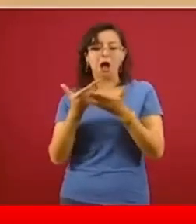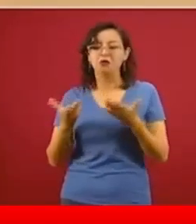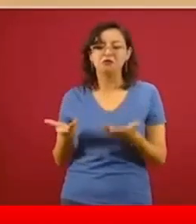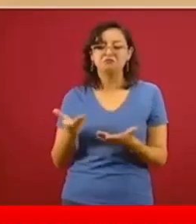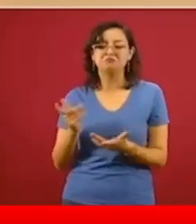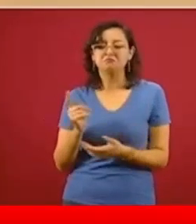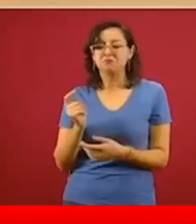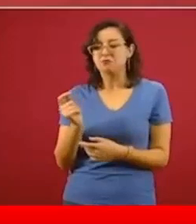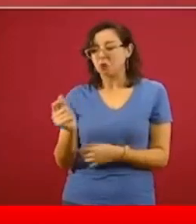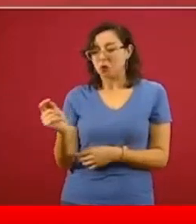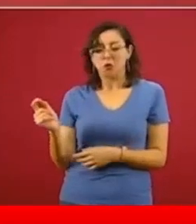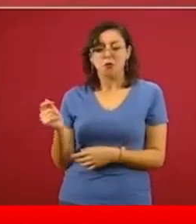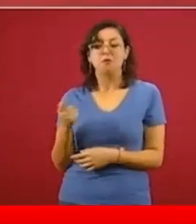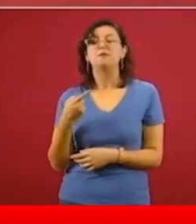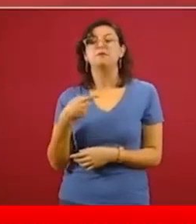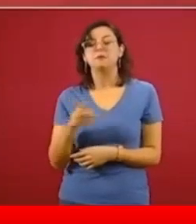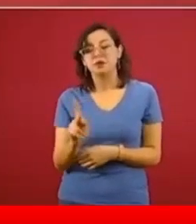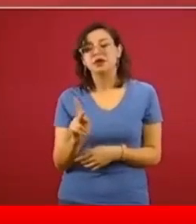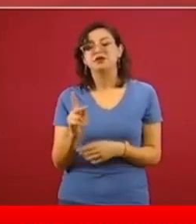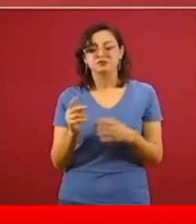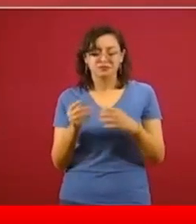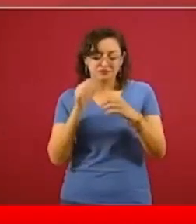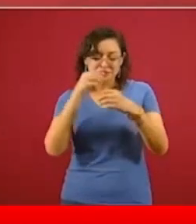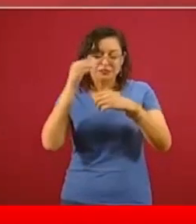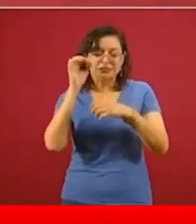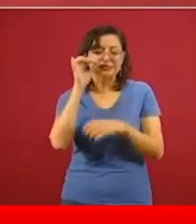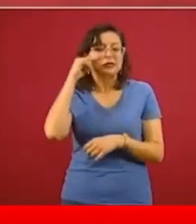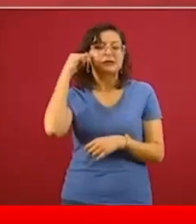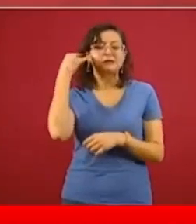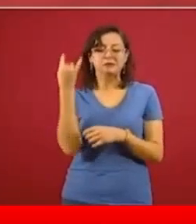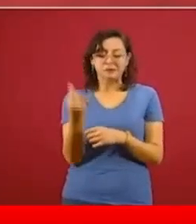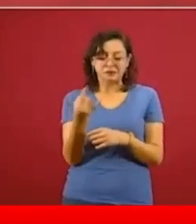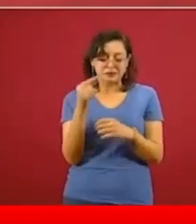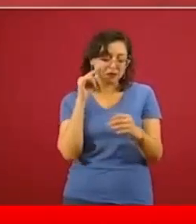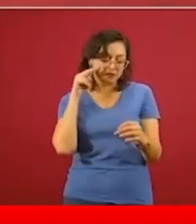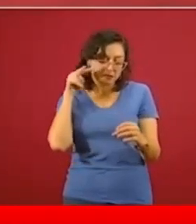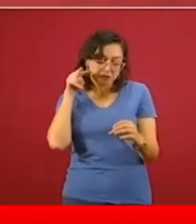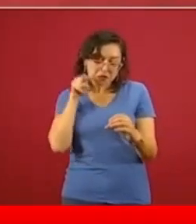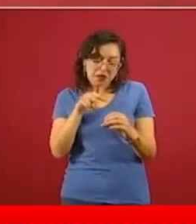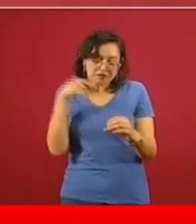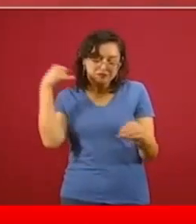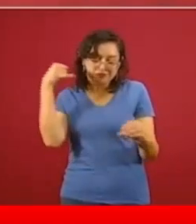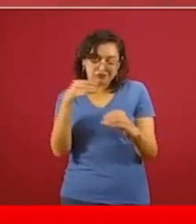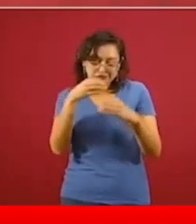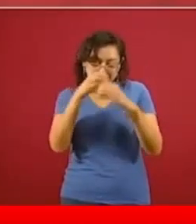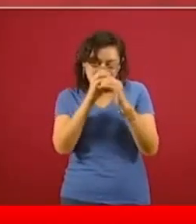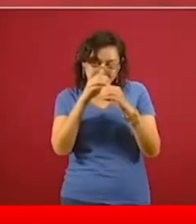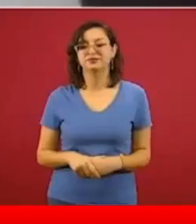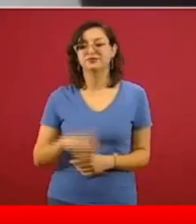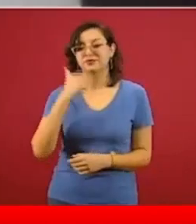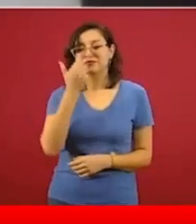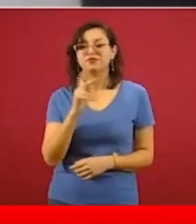esas coronas aunque existen pero como tiene estos piquitos alguien se le ocurrió ponerle el nombre de coronavirus